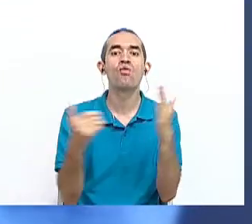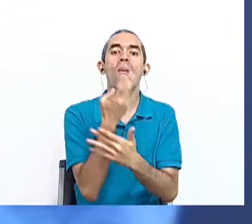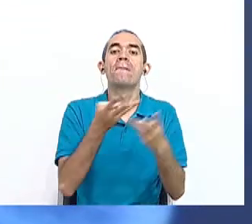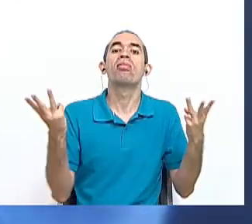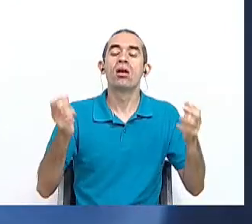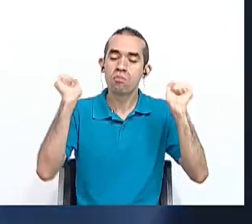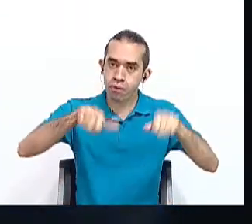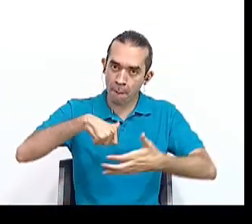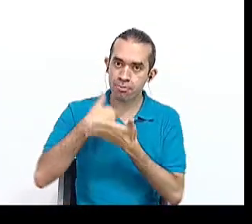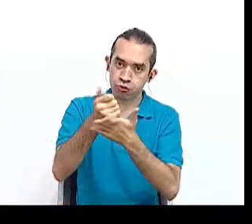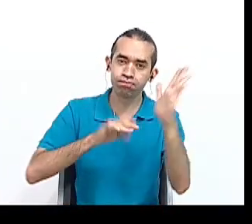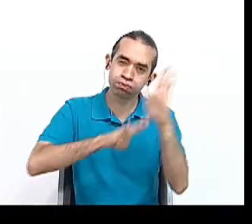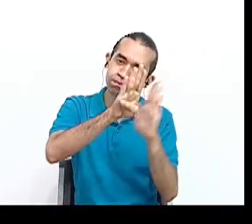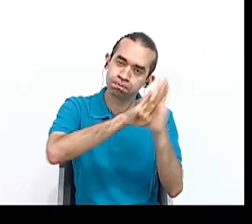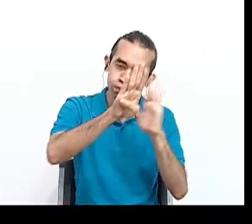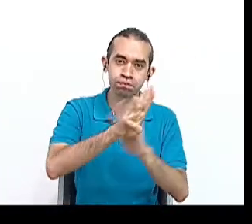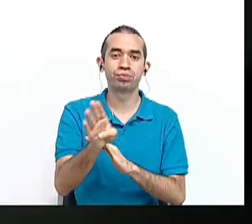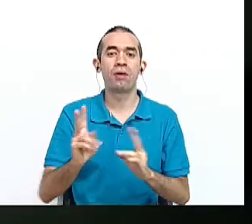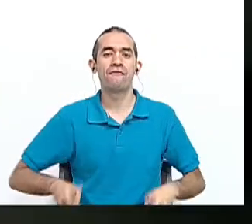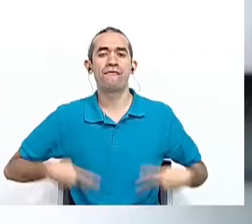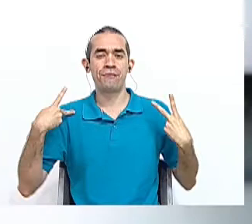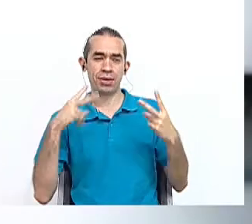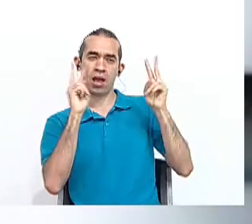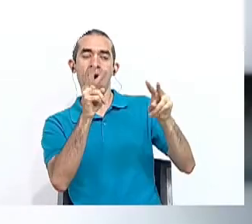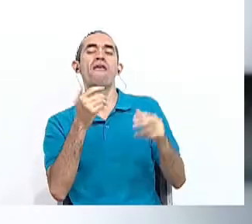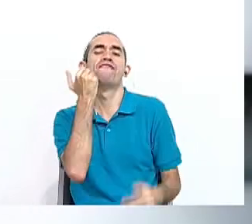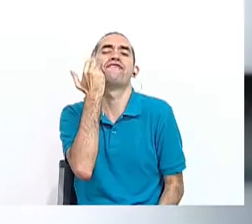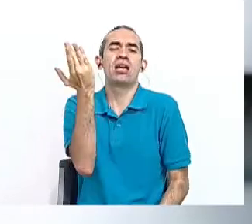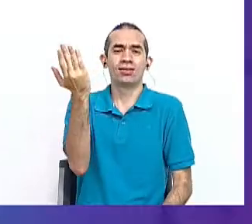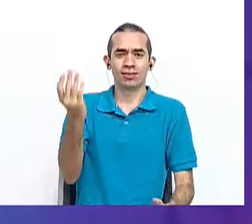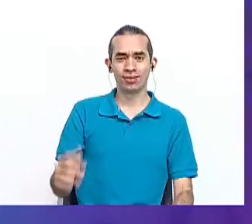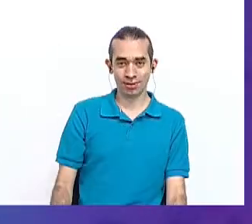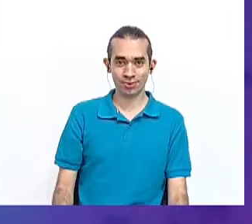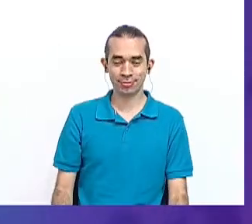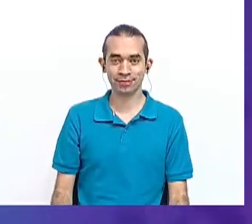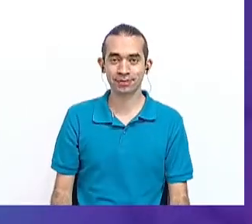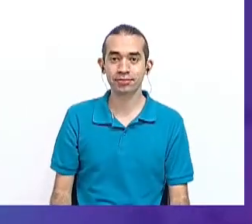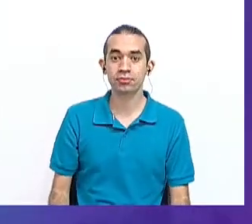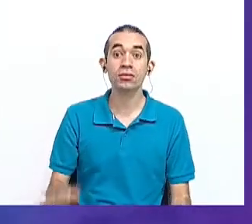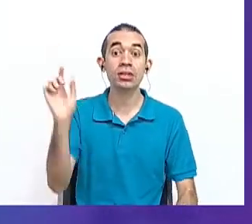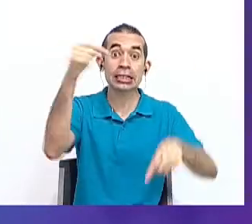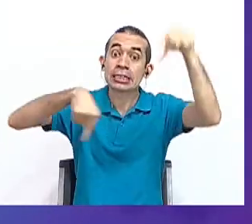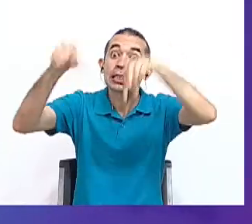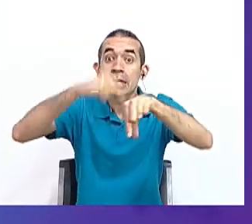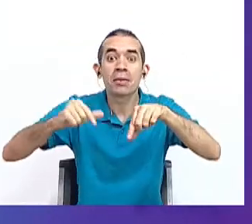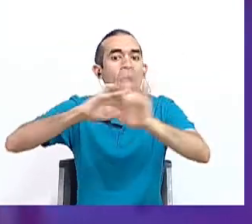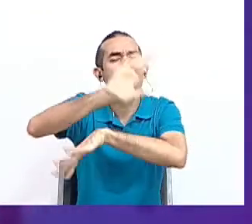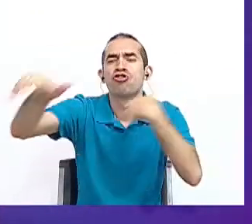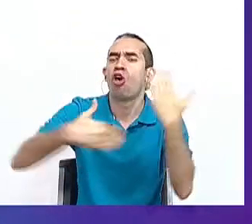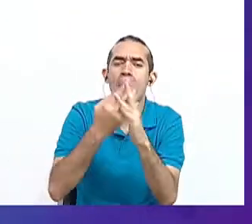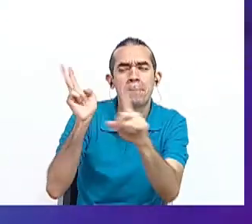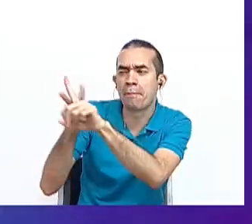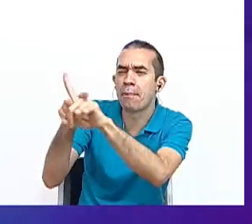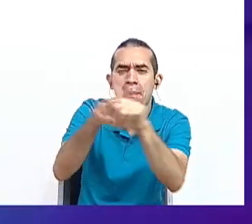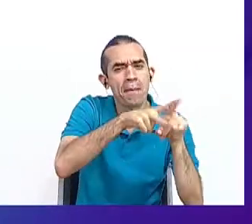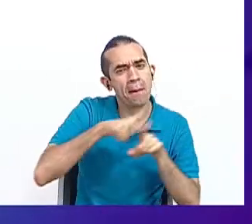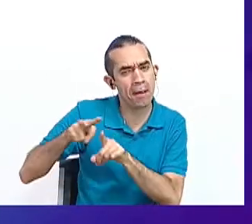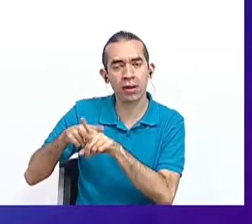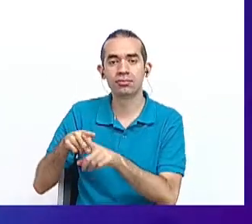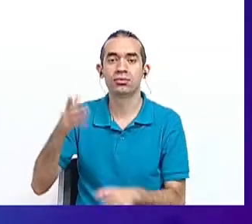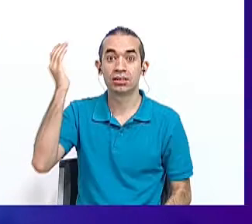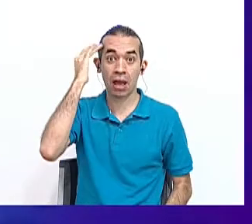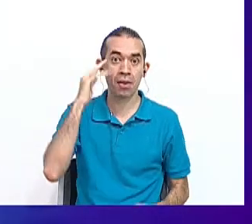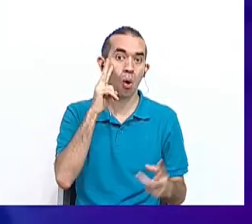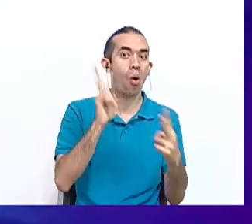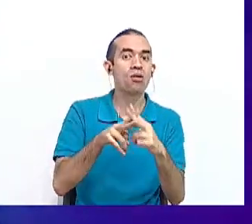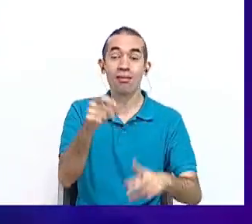ayudan al desarrollo y hacen la vida más fácil. La química está en todas partes. Conocerla y